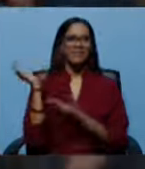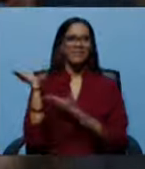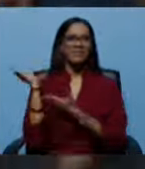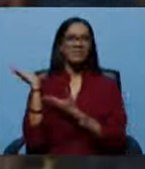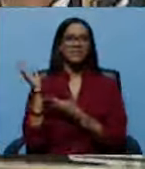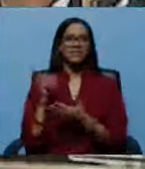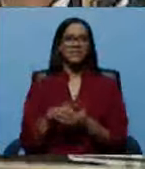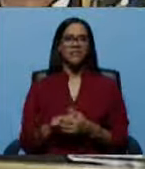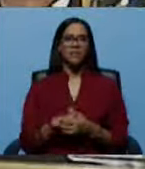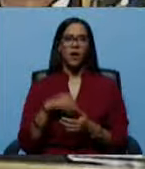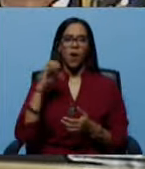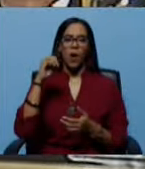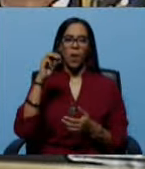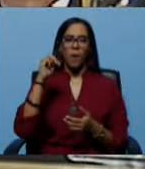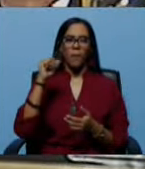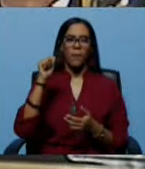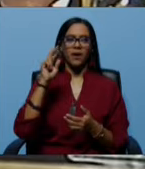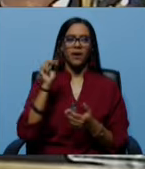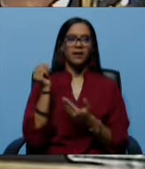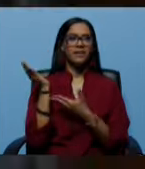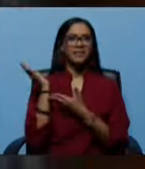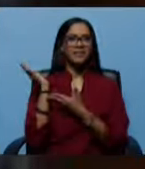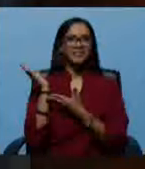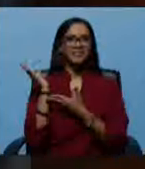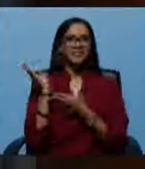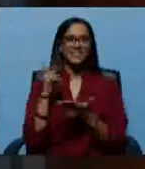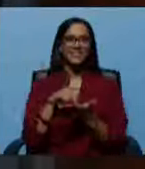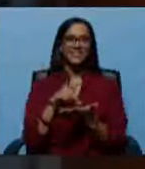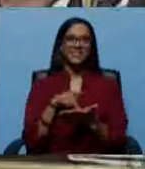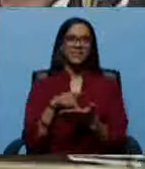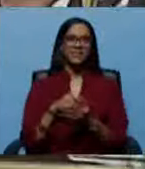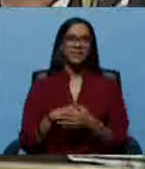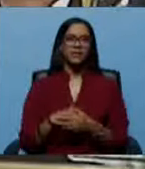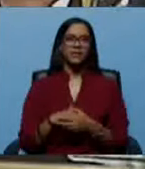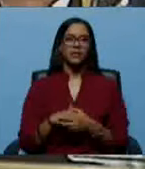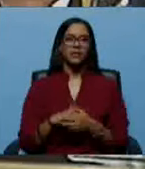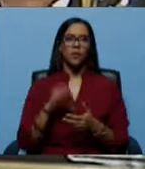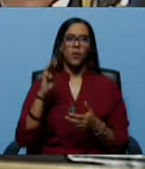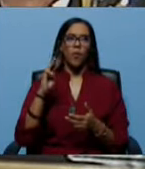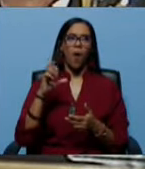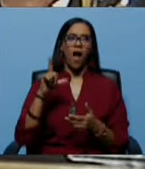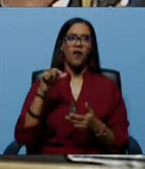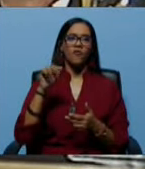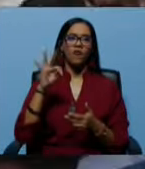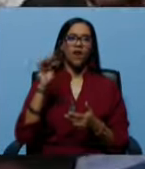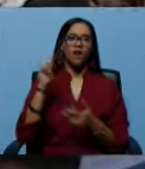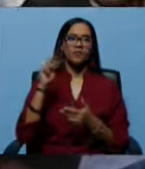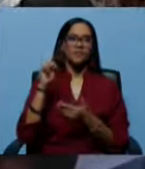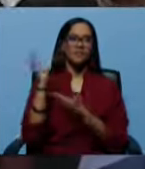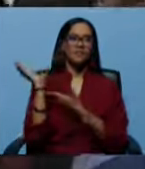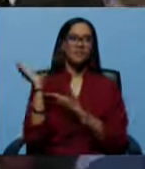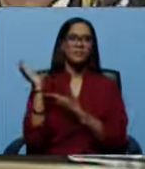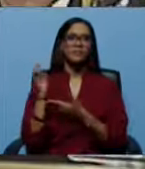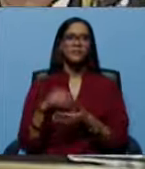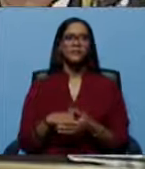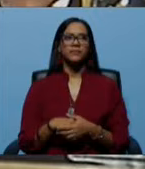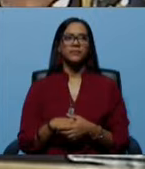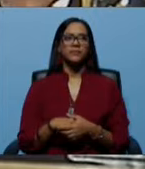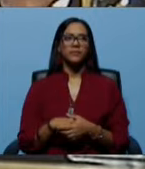presente, Omar Godelier, presente, Wolfgang Guánchez, presente,